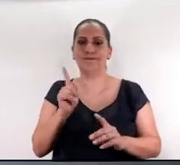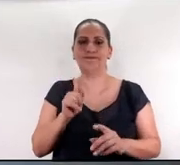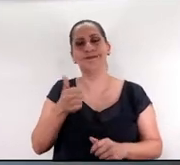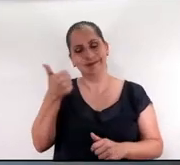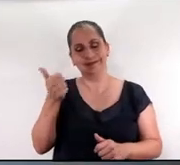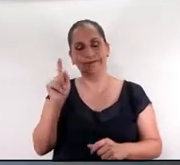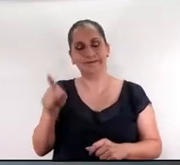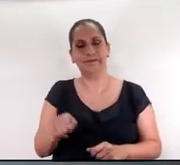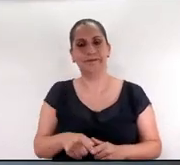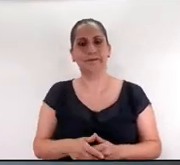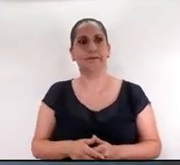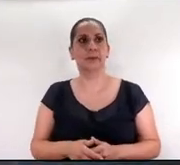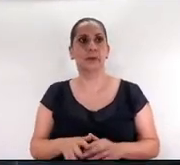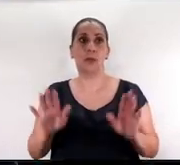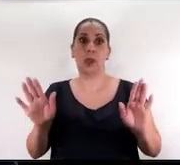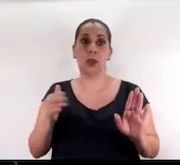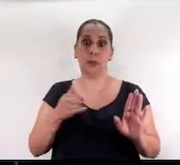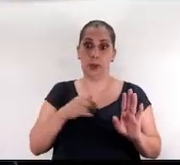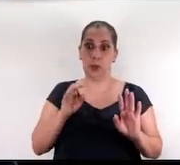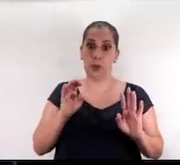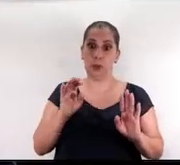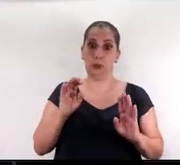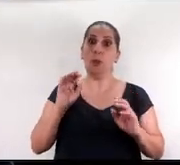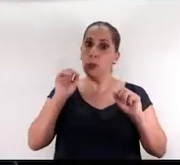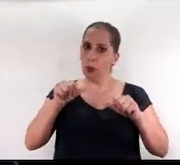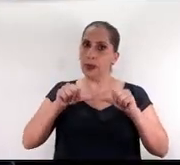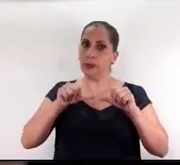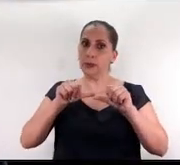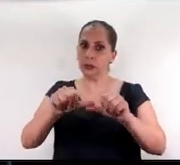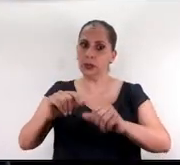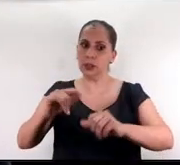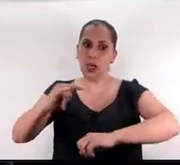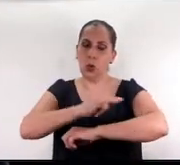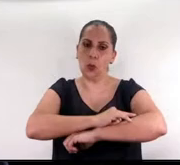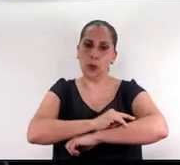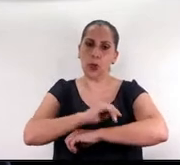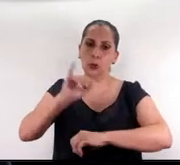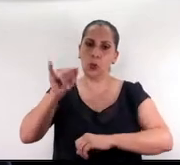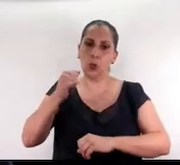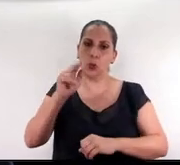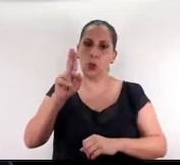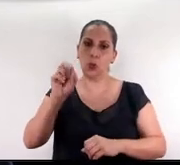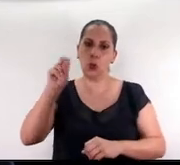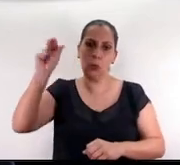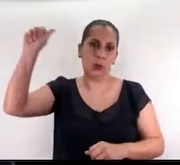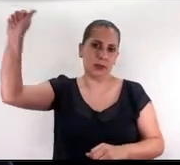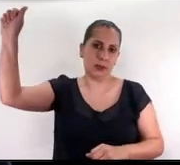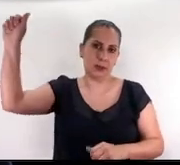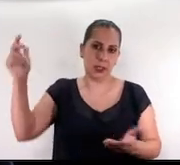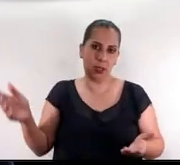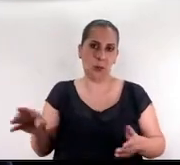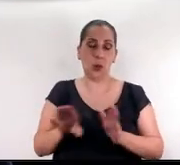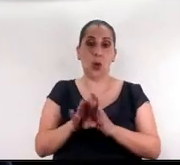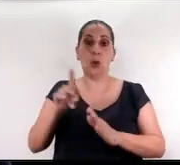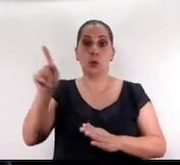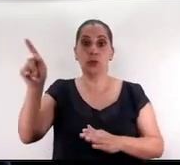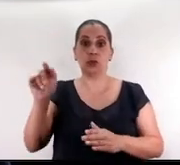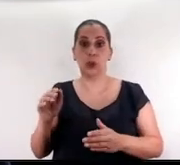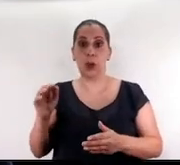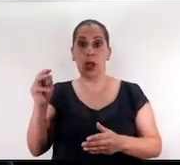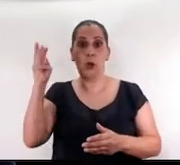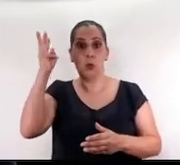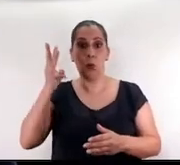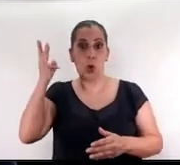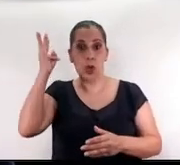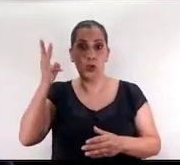Uh-huh. Hablando sobre... Sin perjuicio de mantener el Juan Santa María, quiero uh-huh. decir, uno en Washington se topa, o en Nueva York se topa la